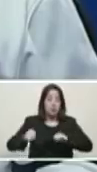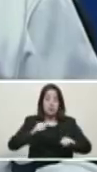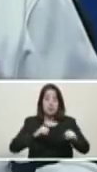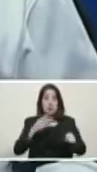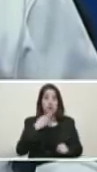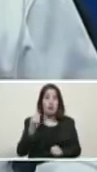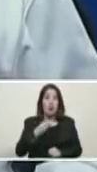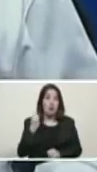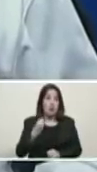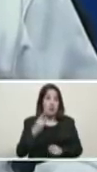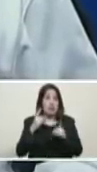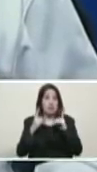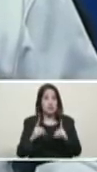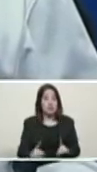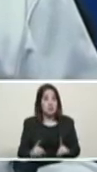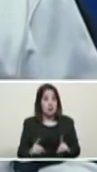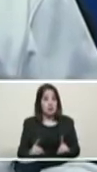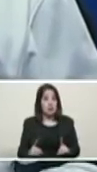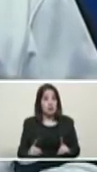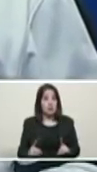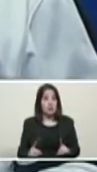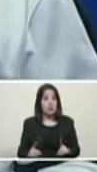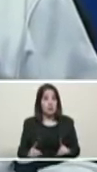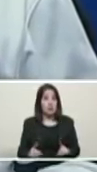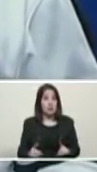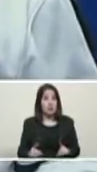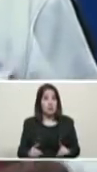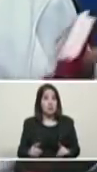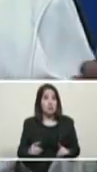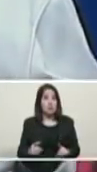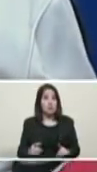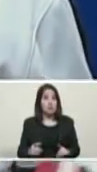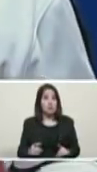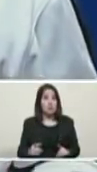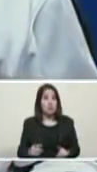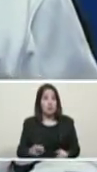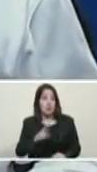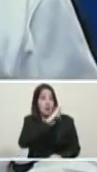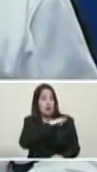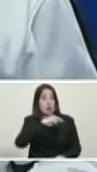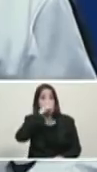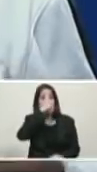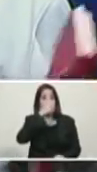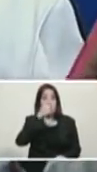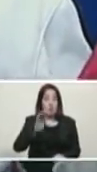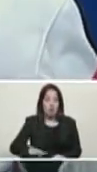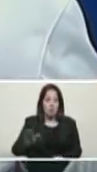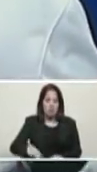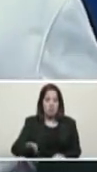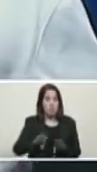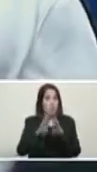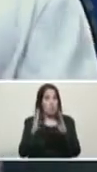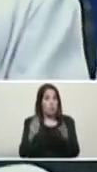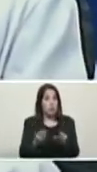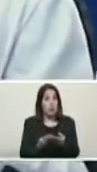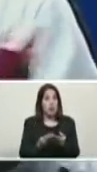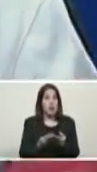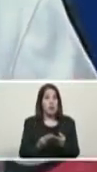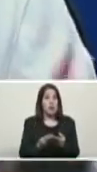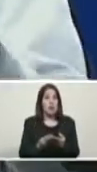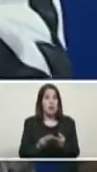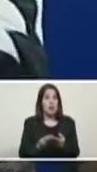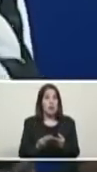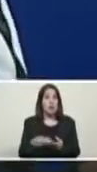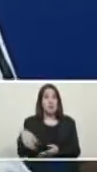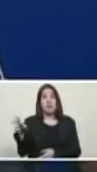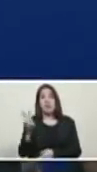yo decidieron entregar me la opción de ser el rector de el tour de la nación de calle mundial desde